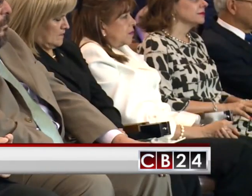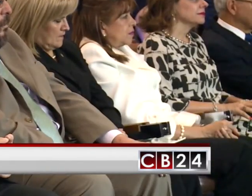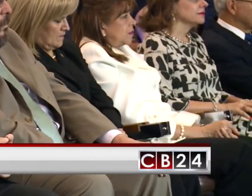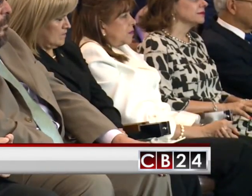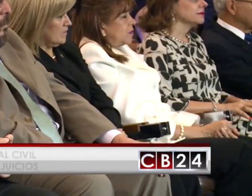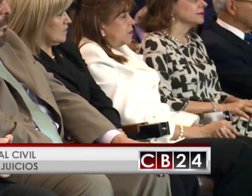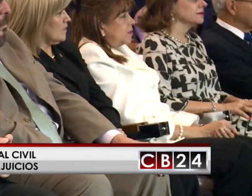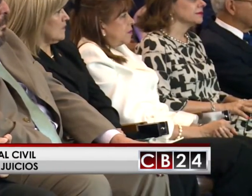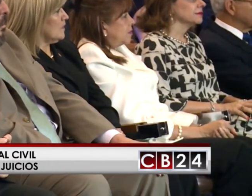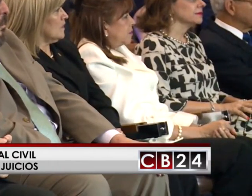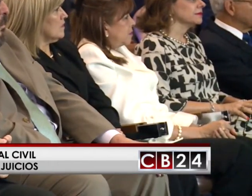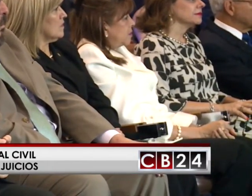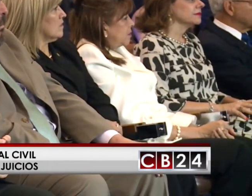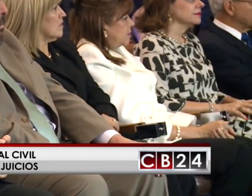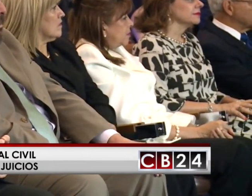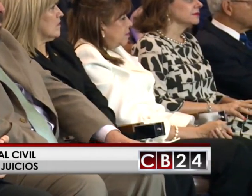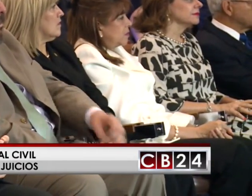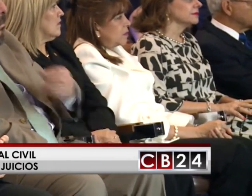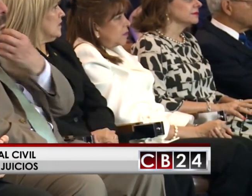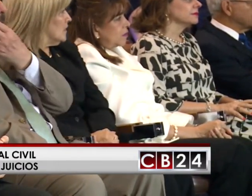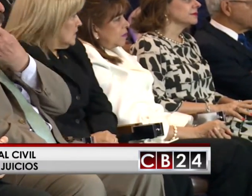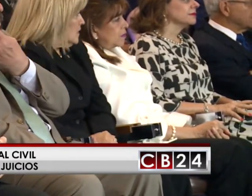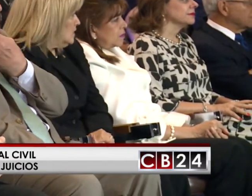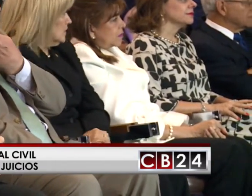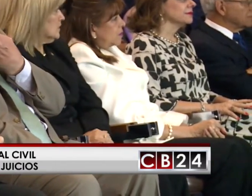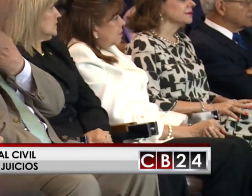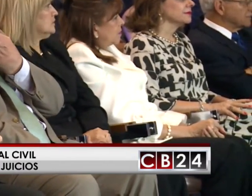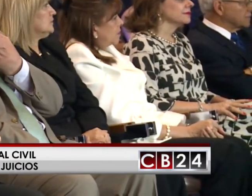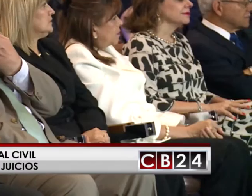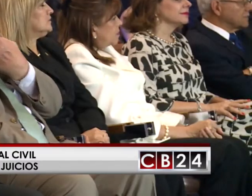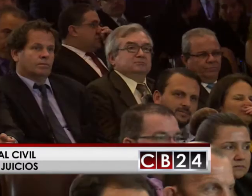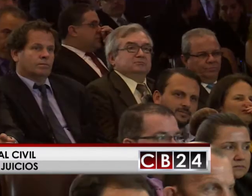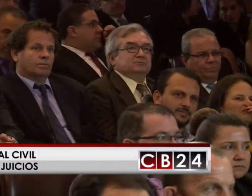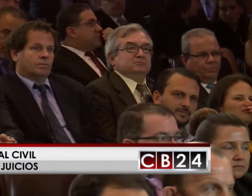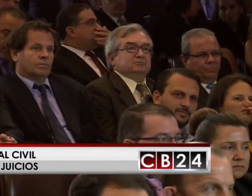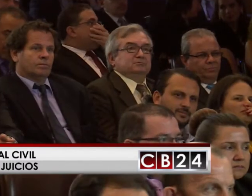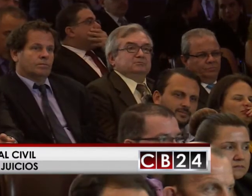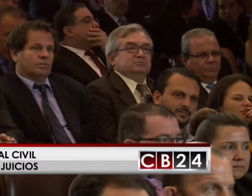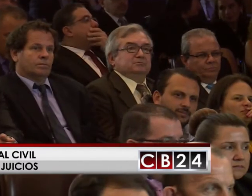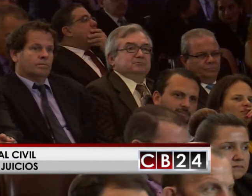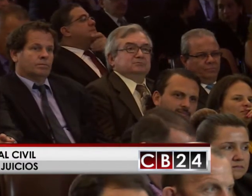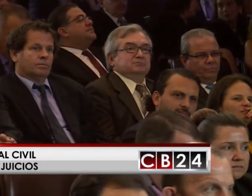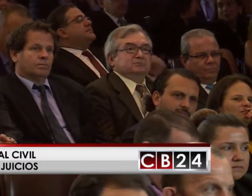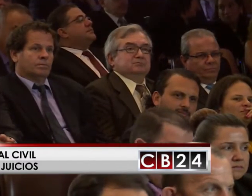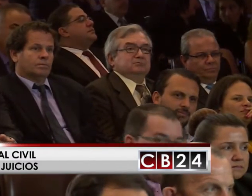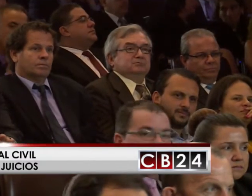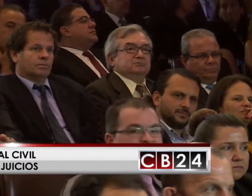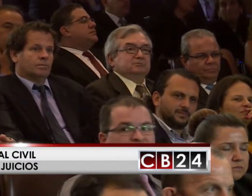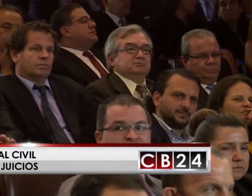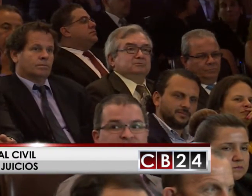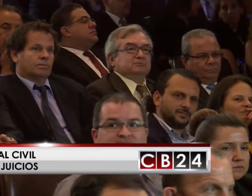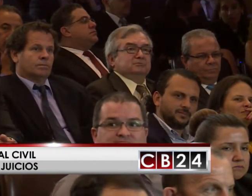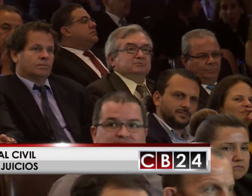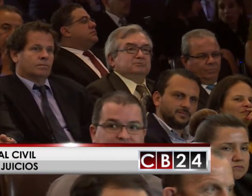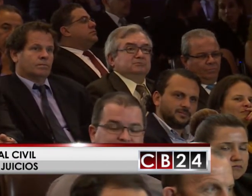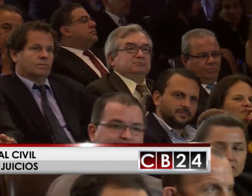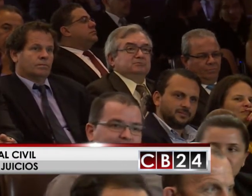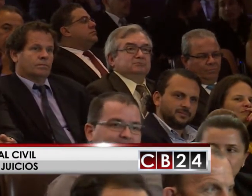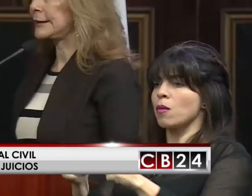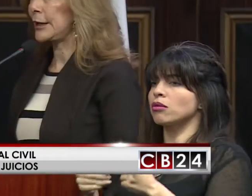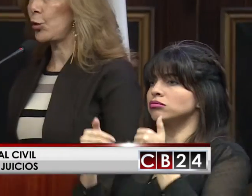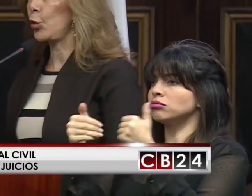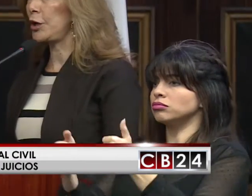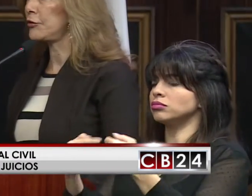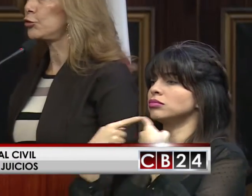se reciba de manera directa la prueba, se escuchen las alegaciones de las partes y se proceda